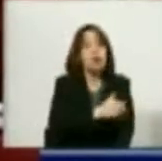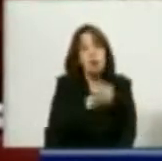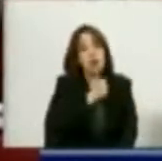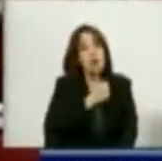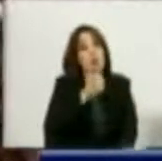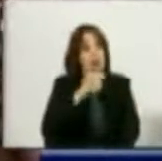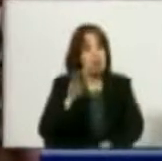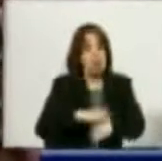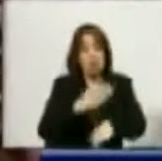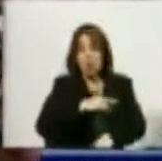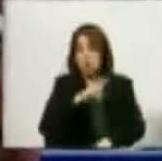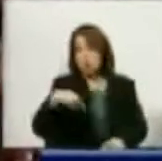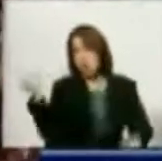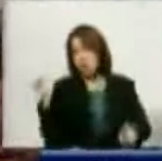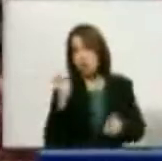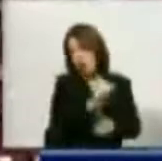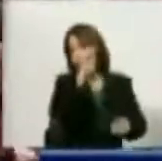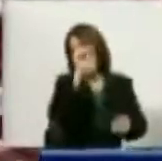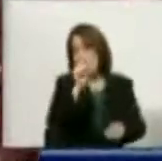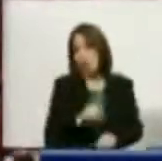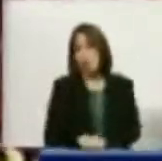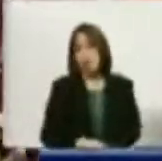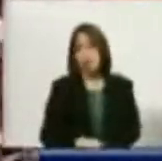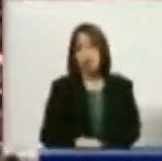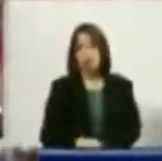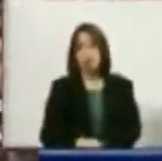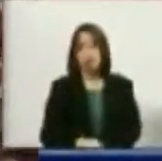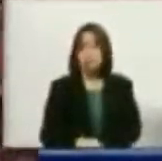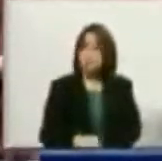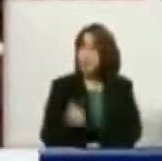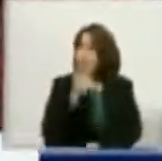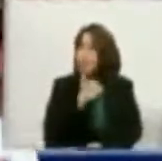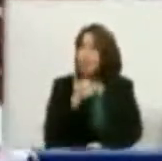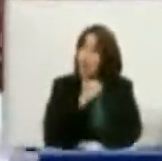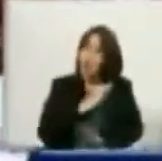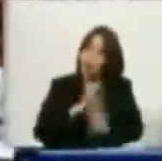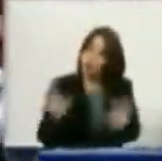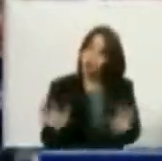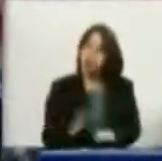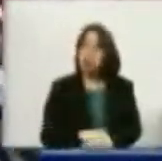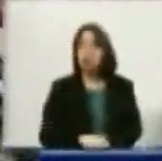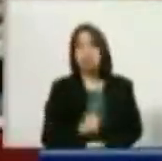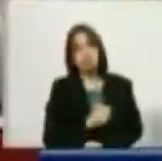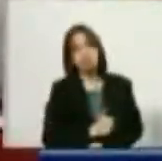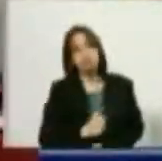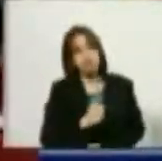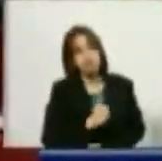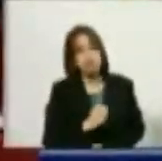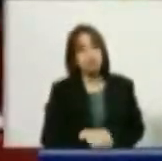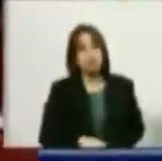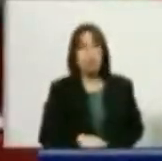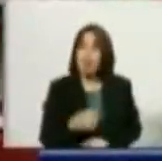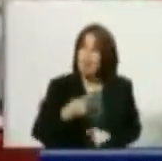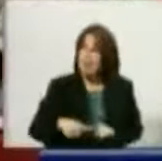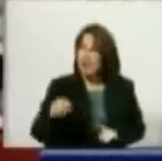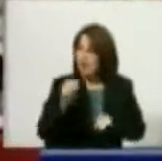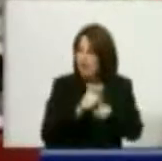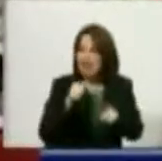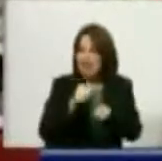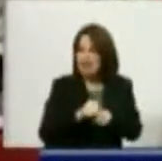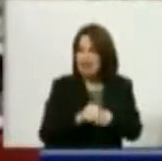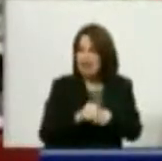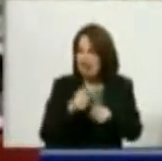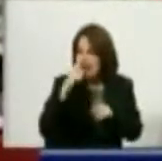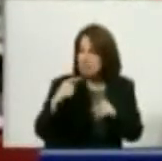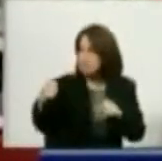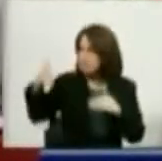vamos con todo aguántanos pues Pero esto es una batalla larga